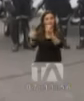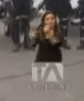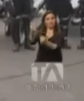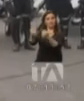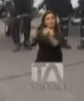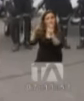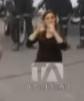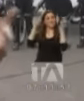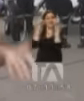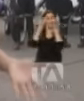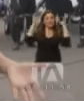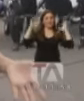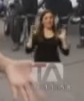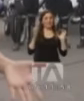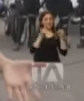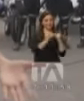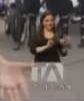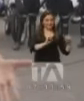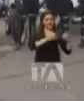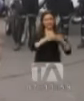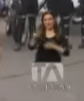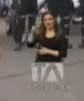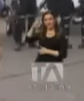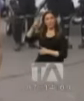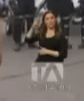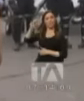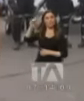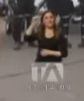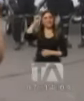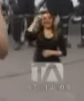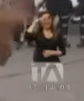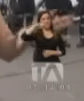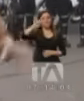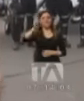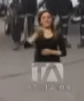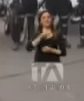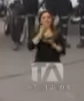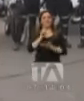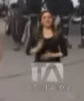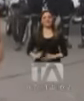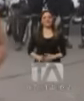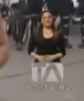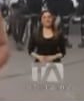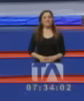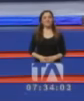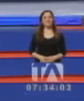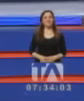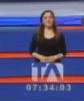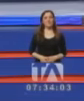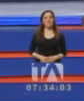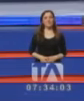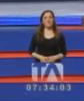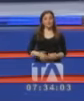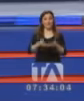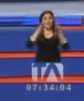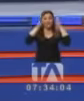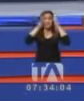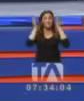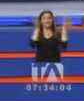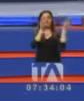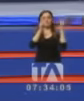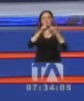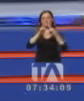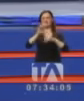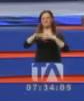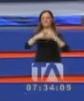para el partido entre Independiente del Valle y Pumas de México. Ya les contamos todos los detalles. Estaremos muy atentos, Joana, para